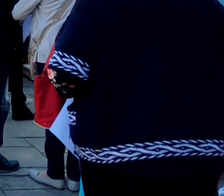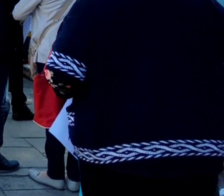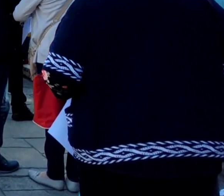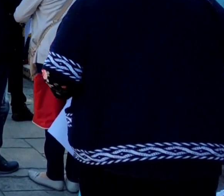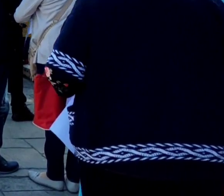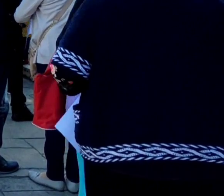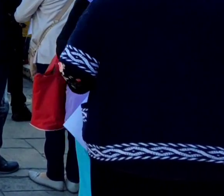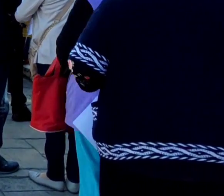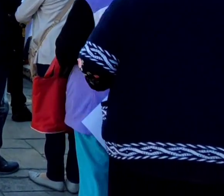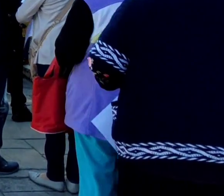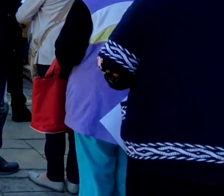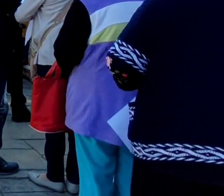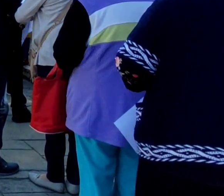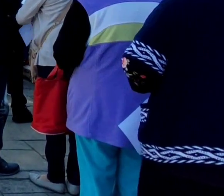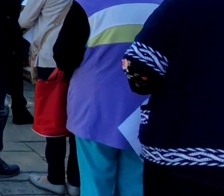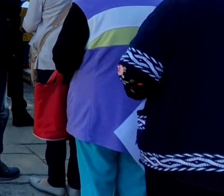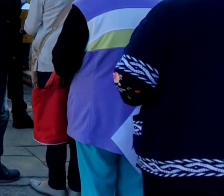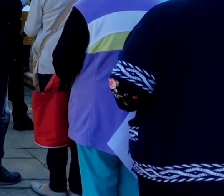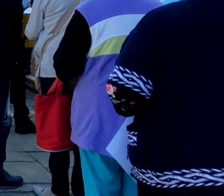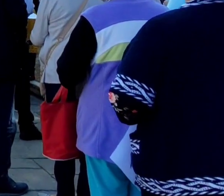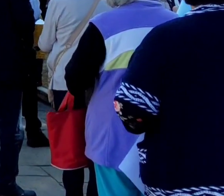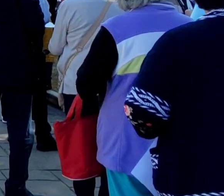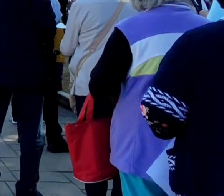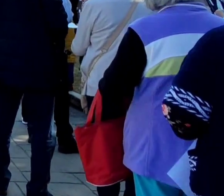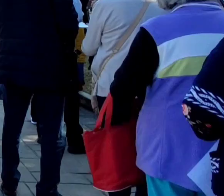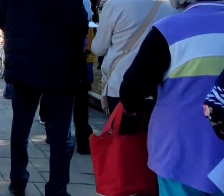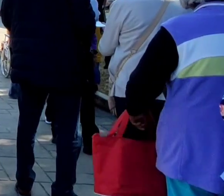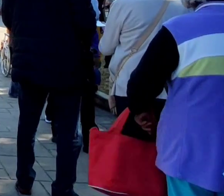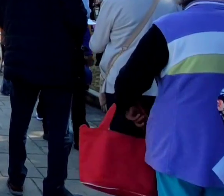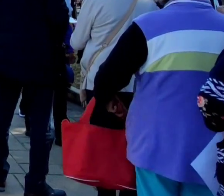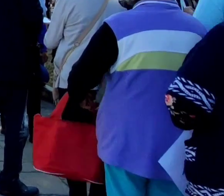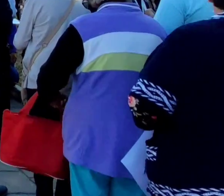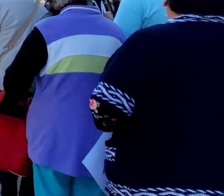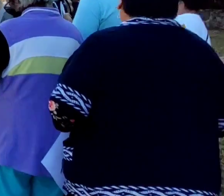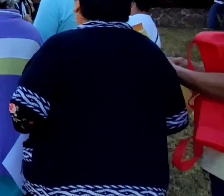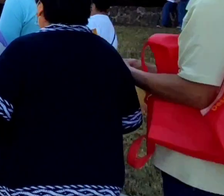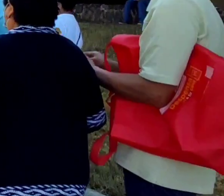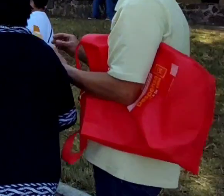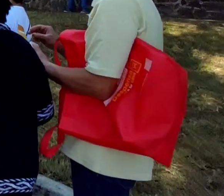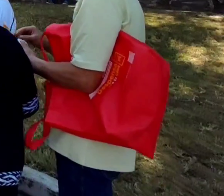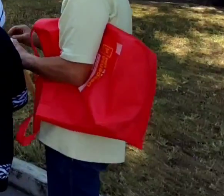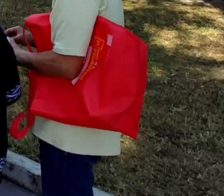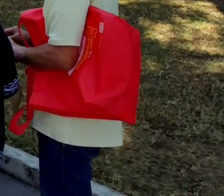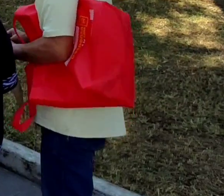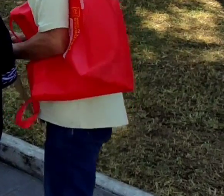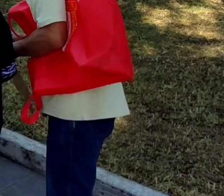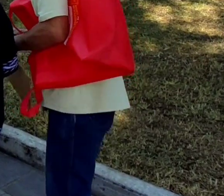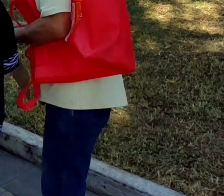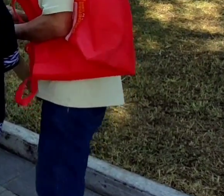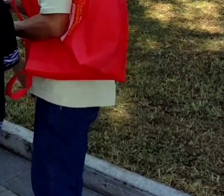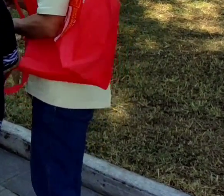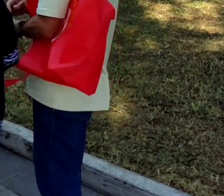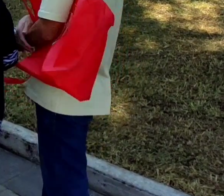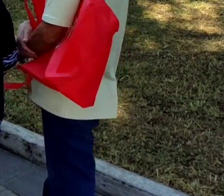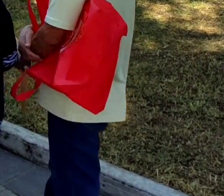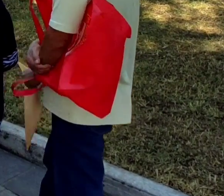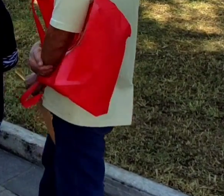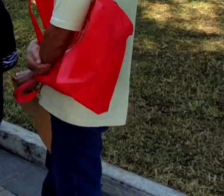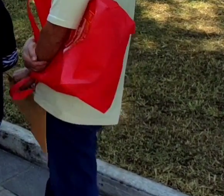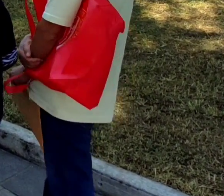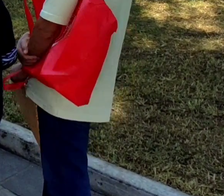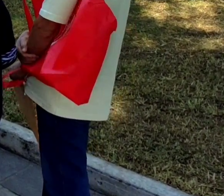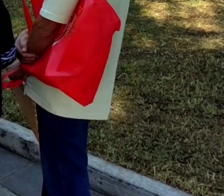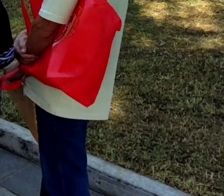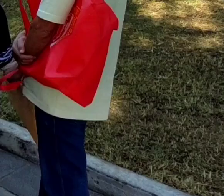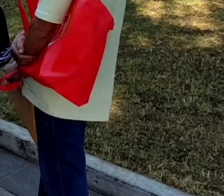dudas, me haga sus cuestionamientos. Estamos 2 horas invitándole a resolver todo ello